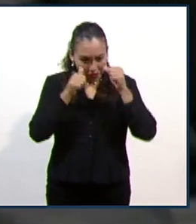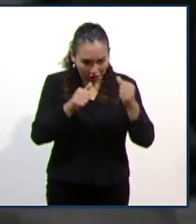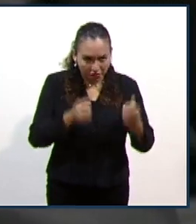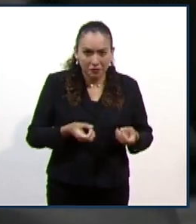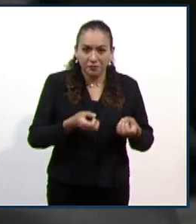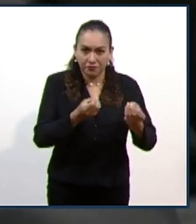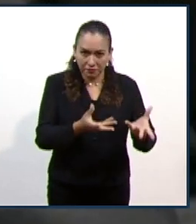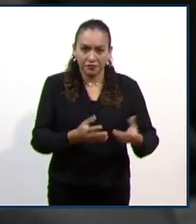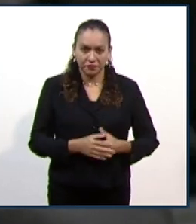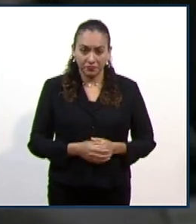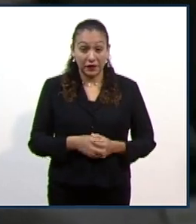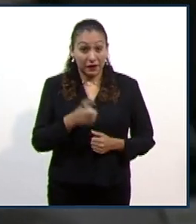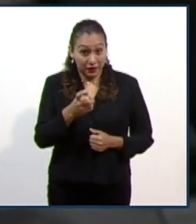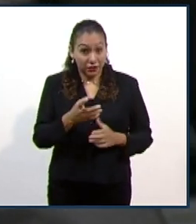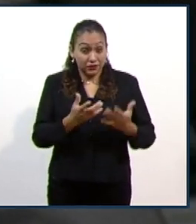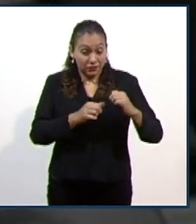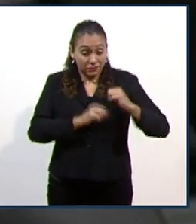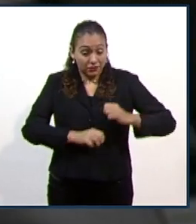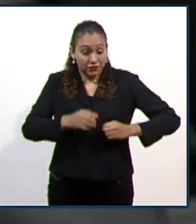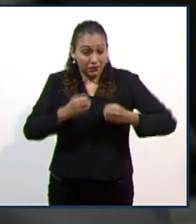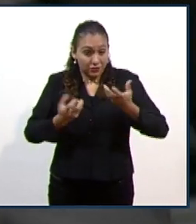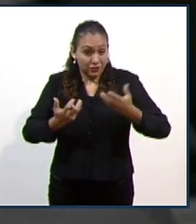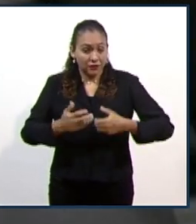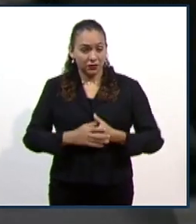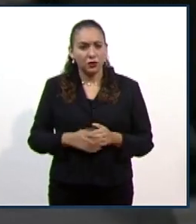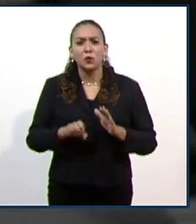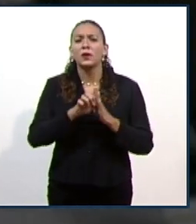país. Las viudas,